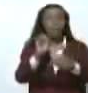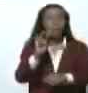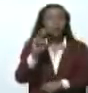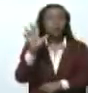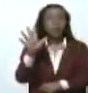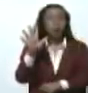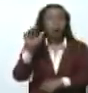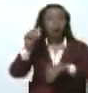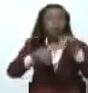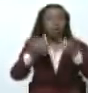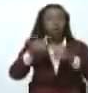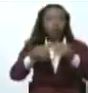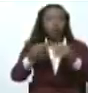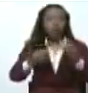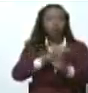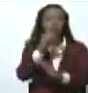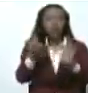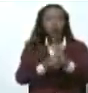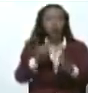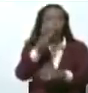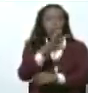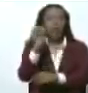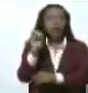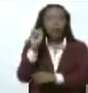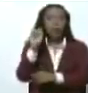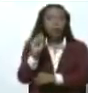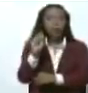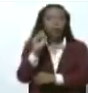133.925 votos para un